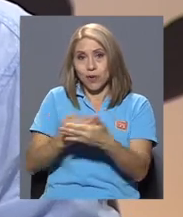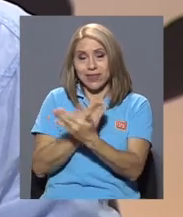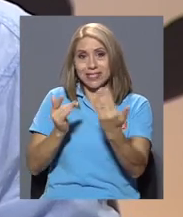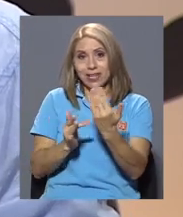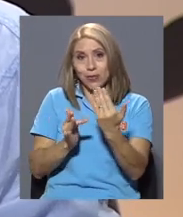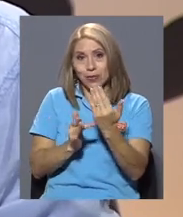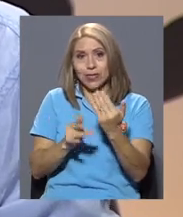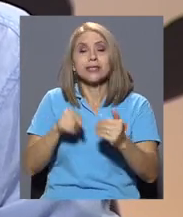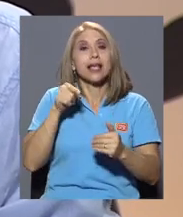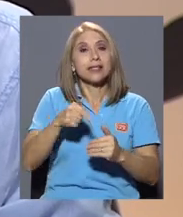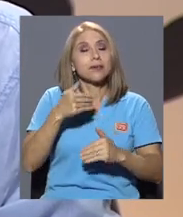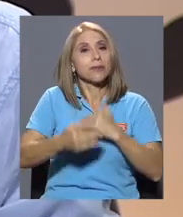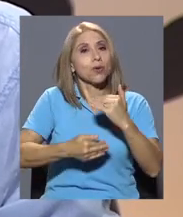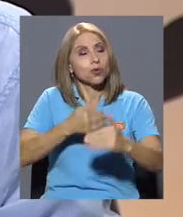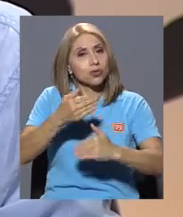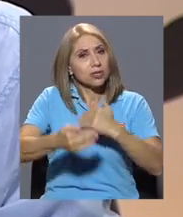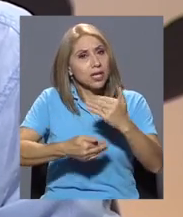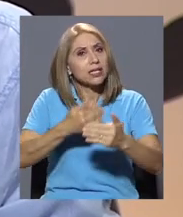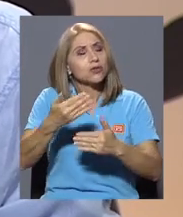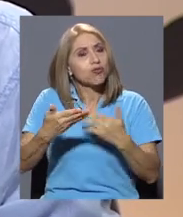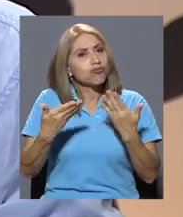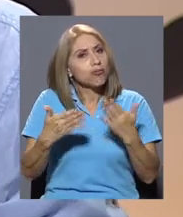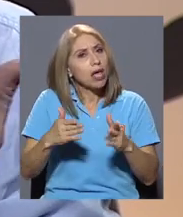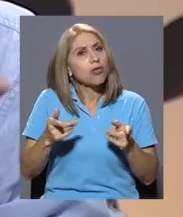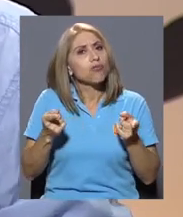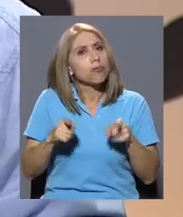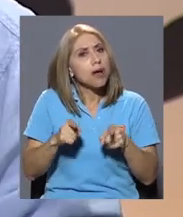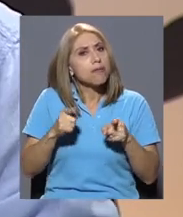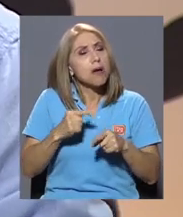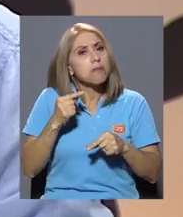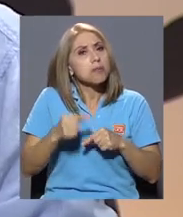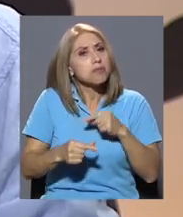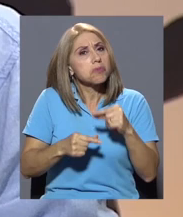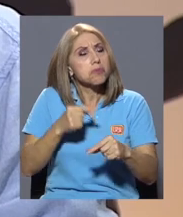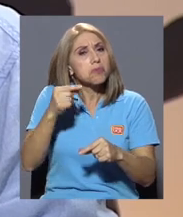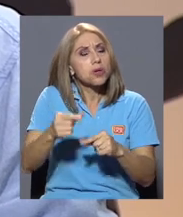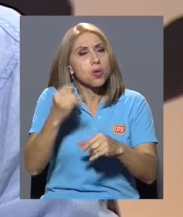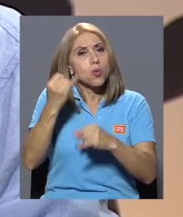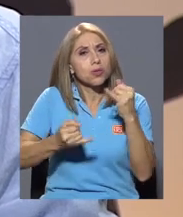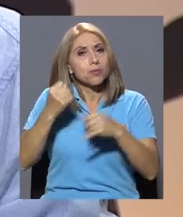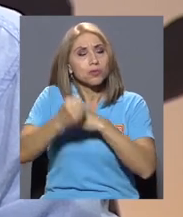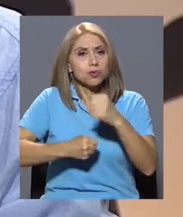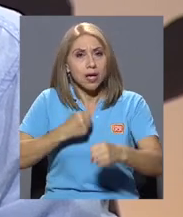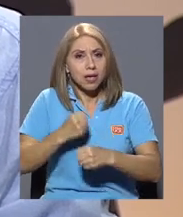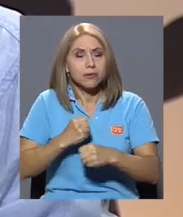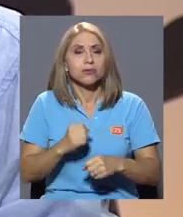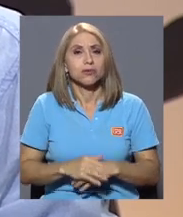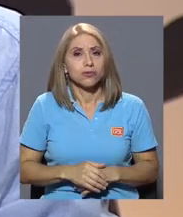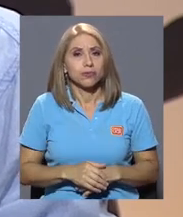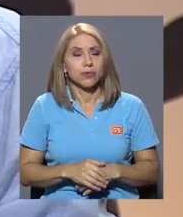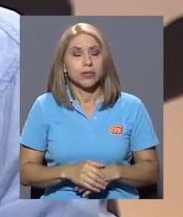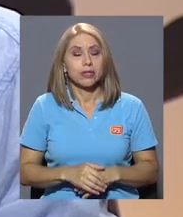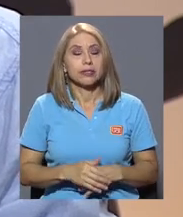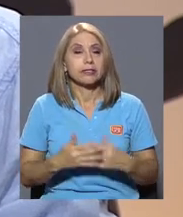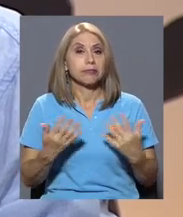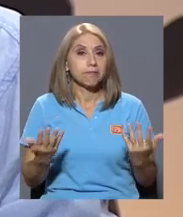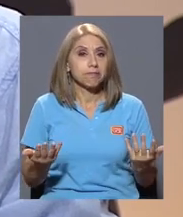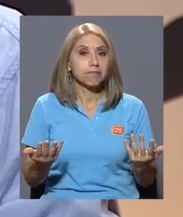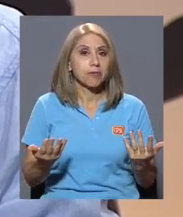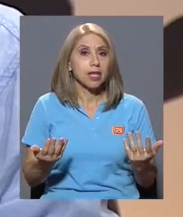que ha ido sucediendo también de forma escalonada en los últimos años es